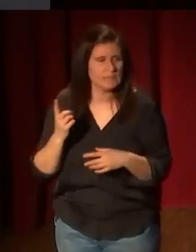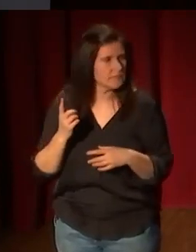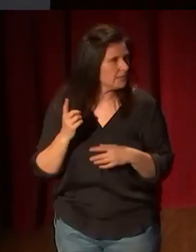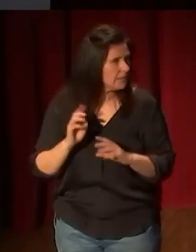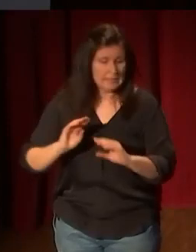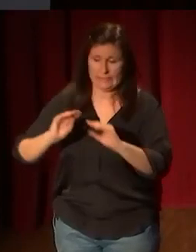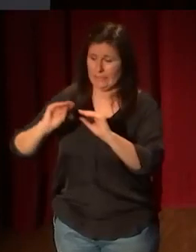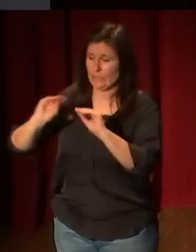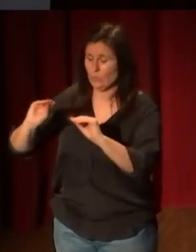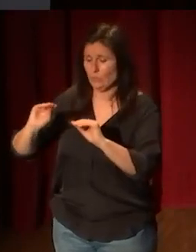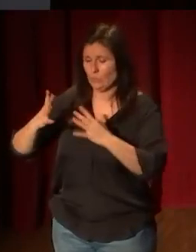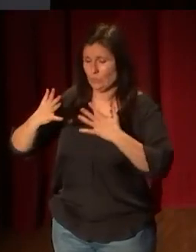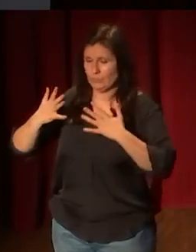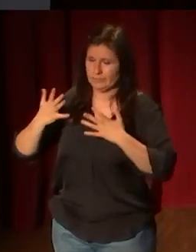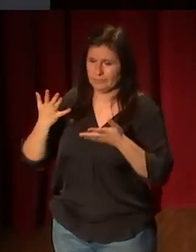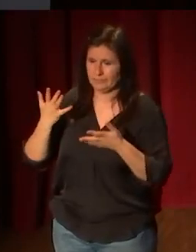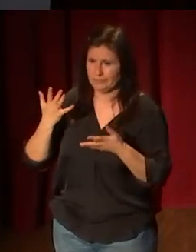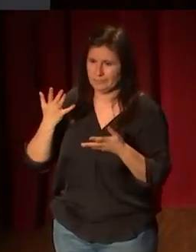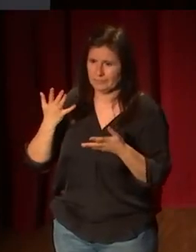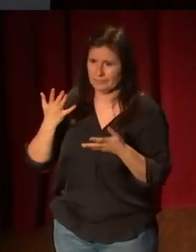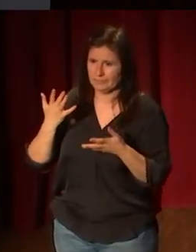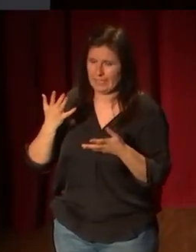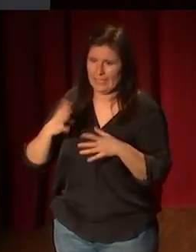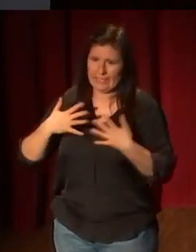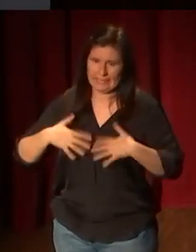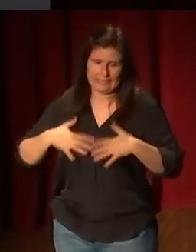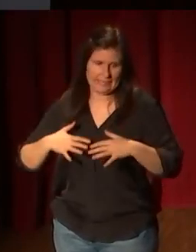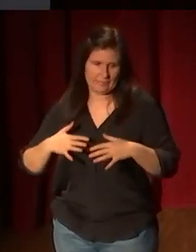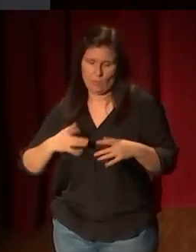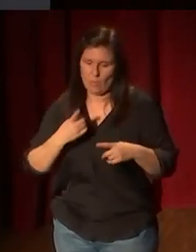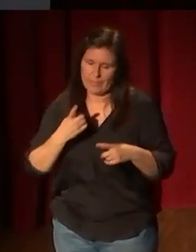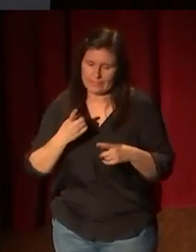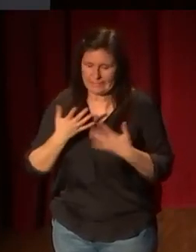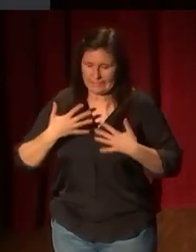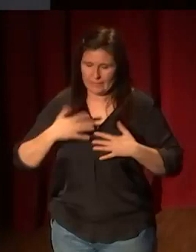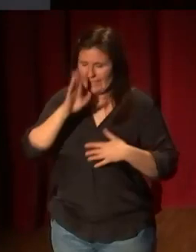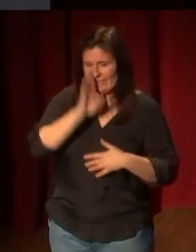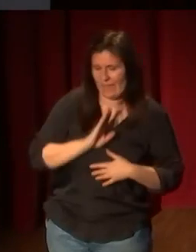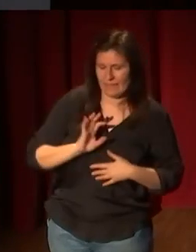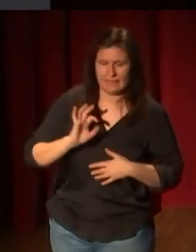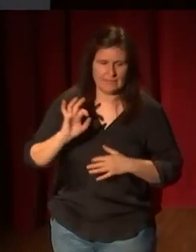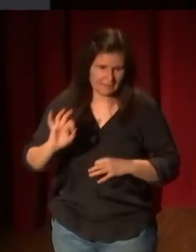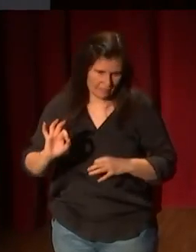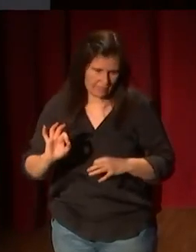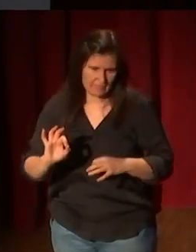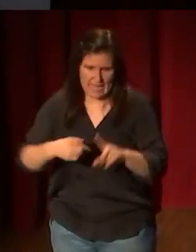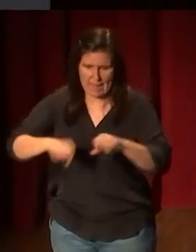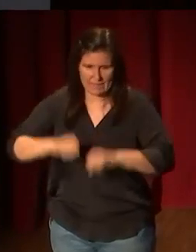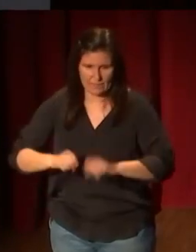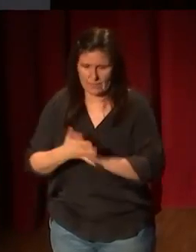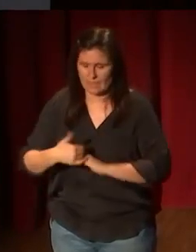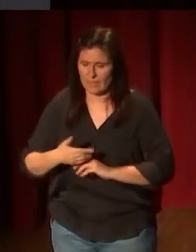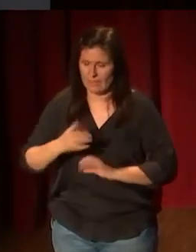de sus disfraces más característicos de la plaza mayor el del de coso taurino el de circo el de gran